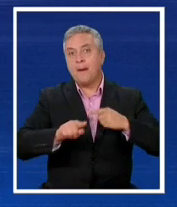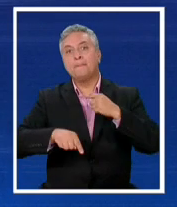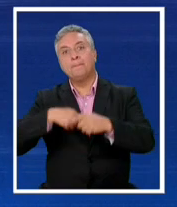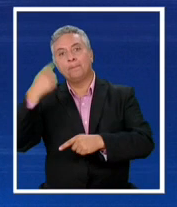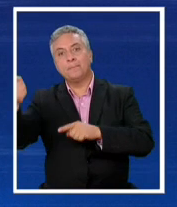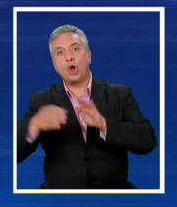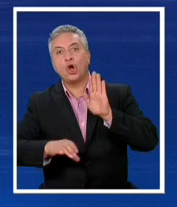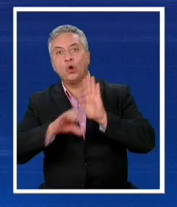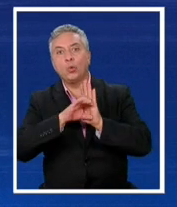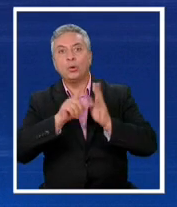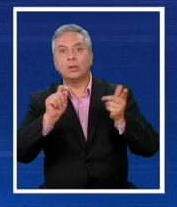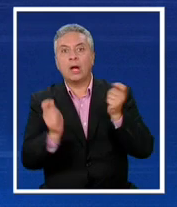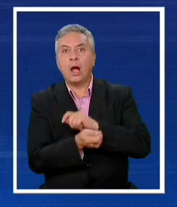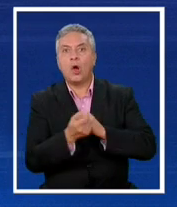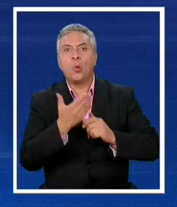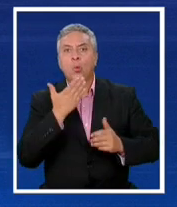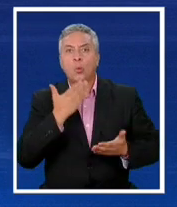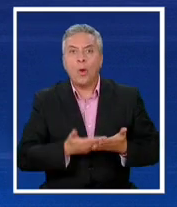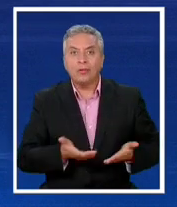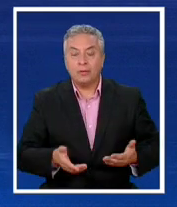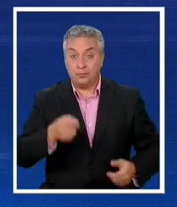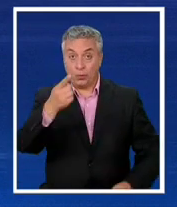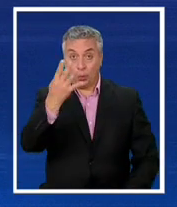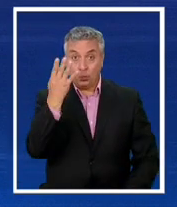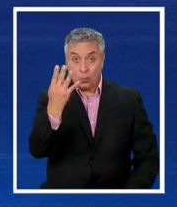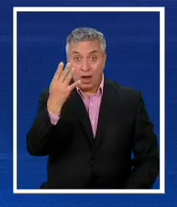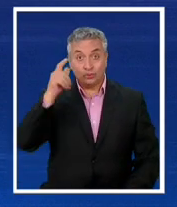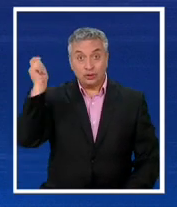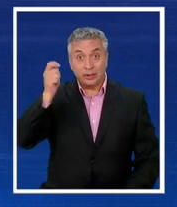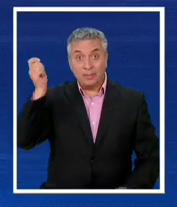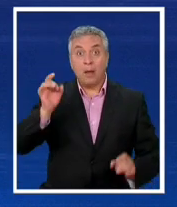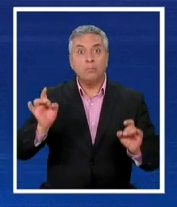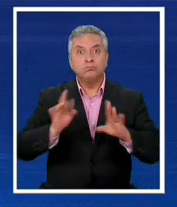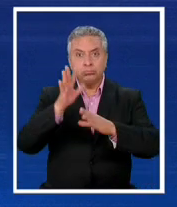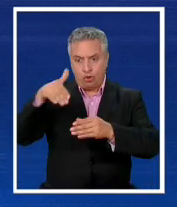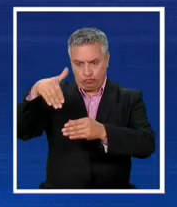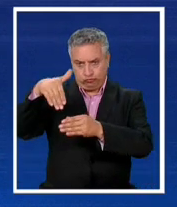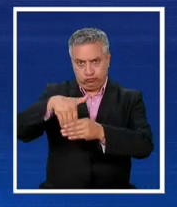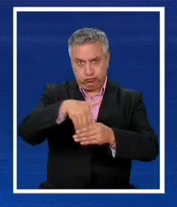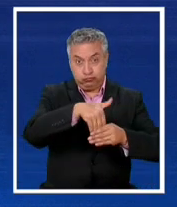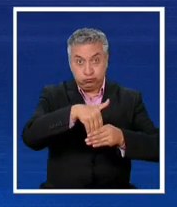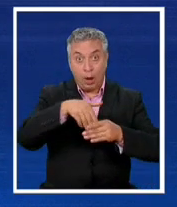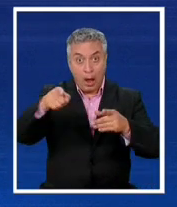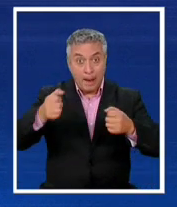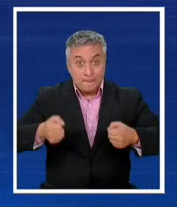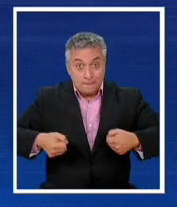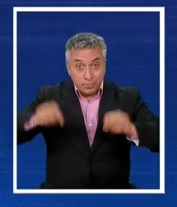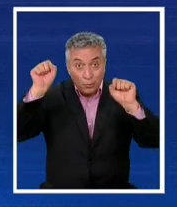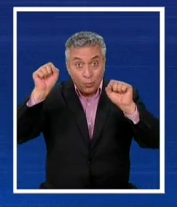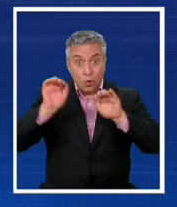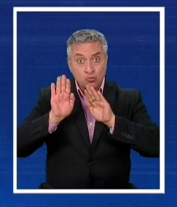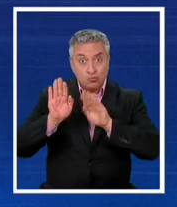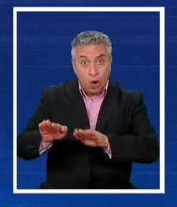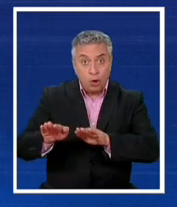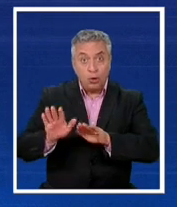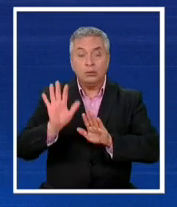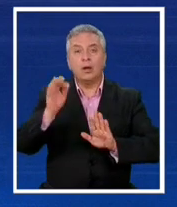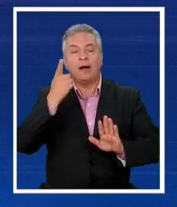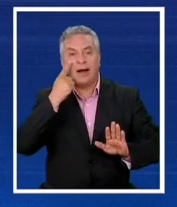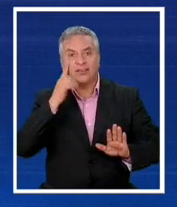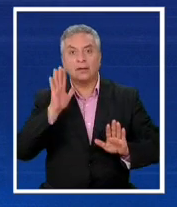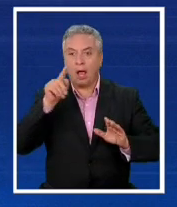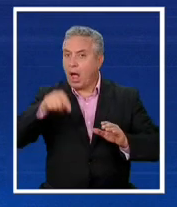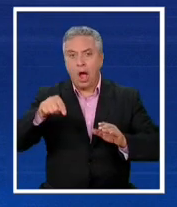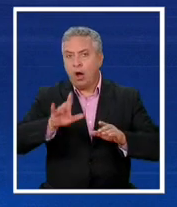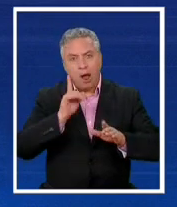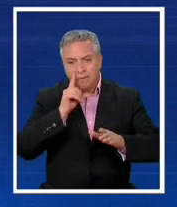constitución. Ya sabemos si es que el 4 de septiembre gana el apruebo en el plebiscito de salida. Todo lo que se votó hoy es